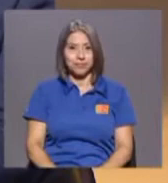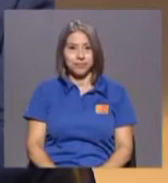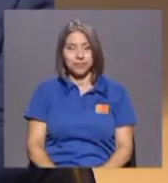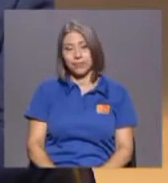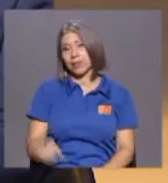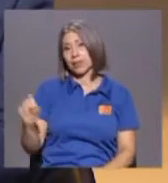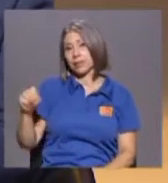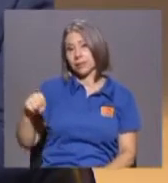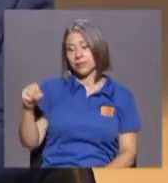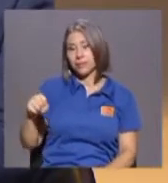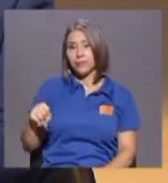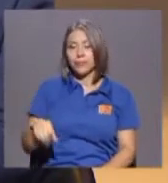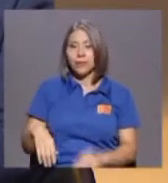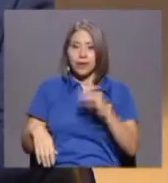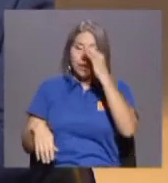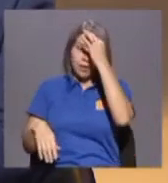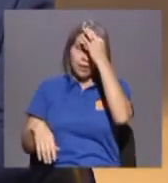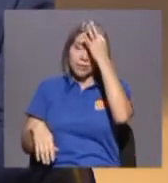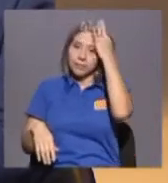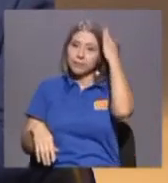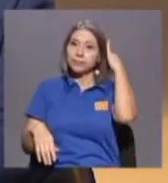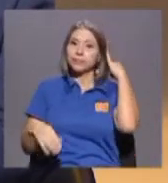Ahora,